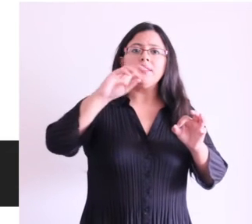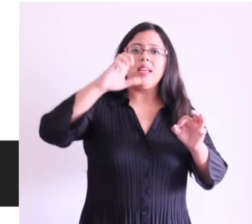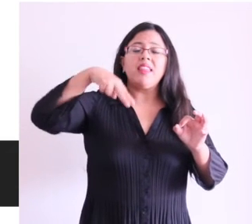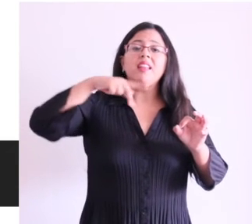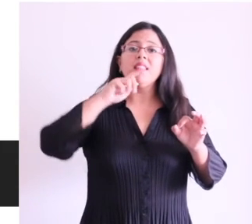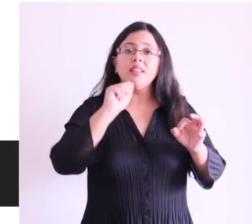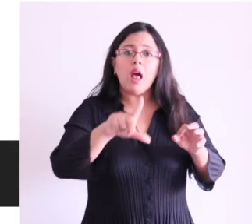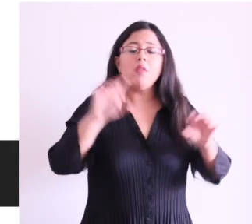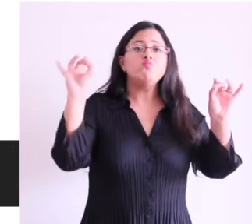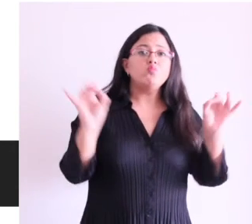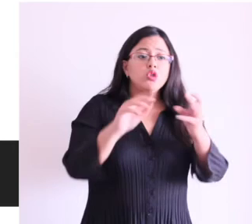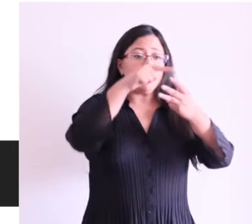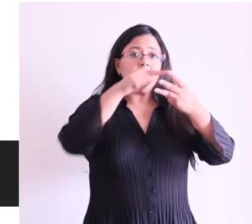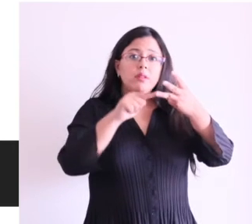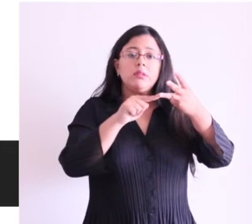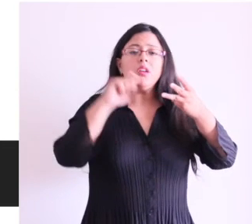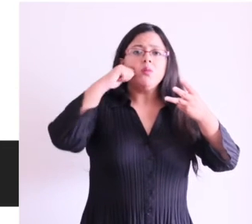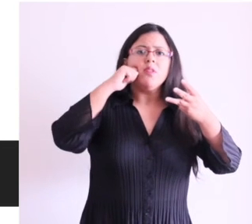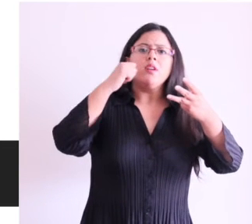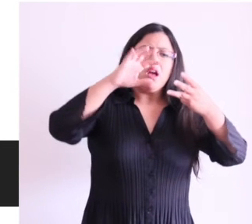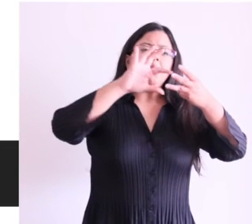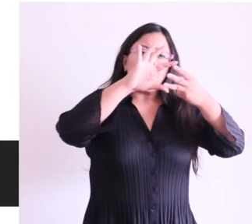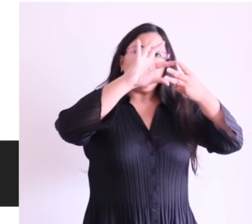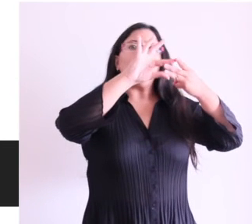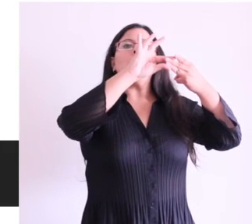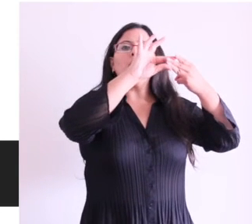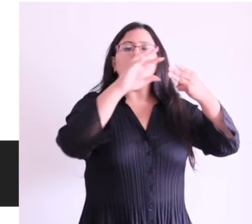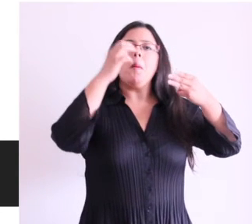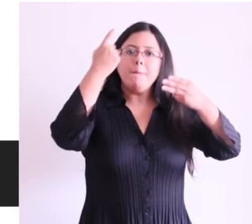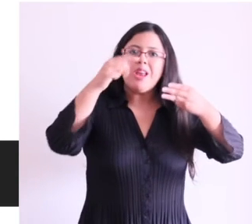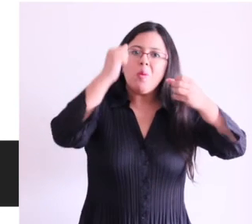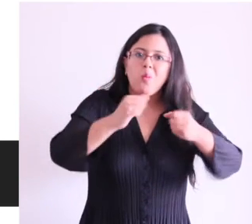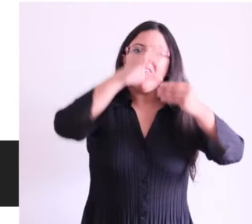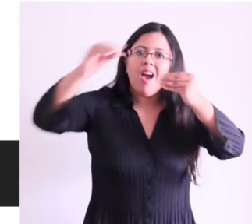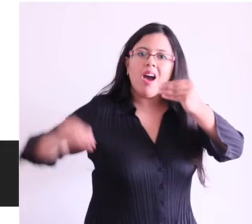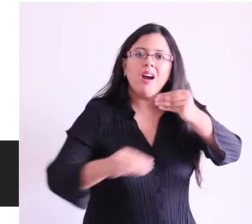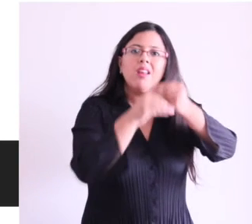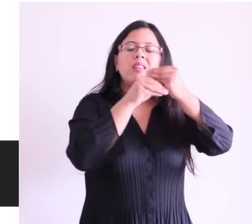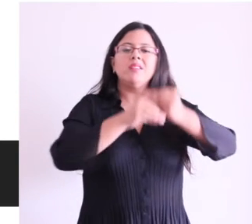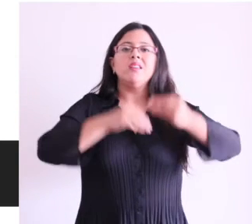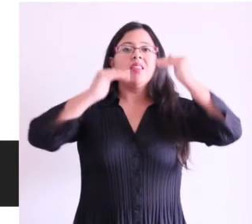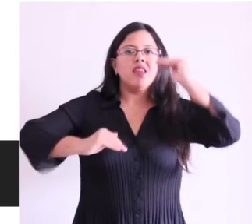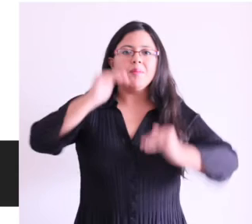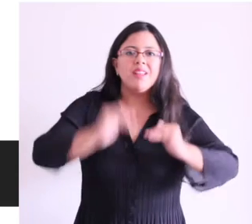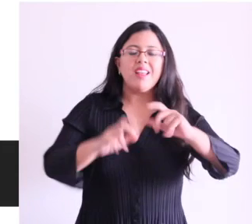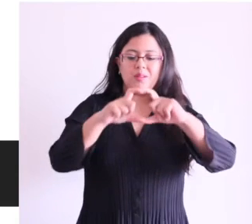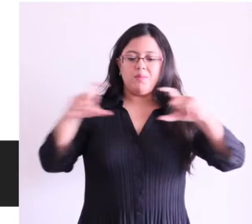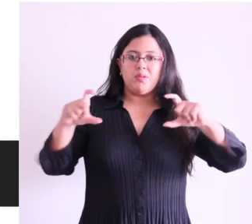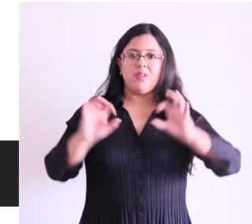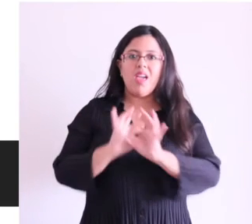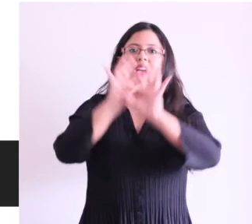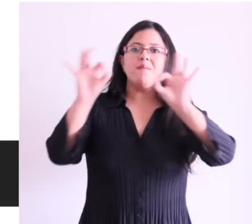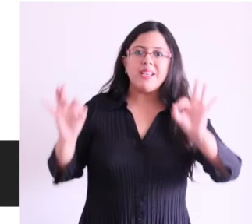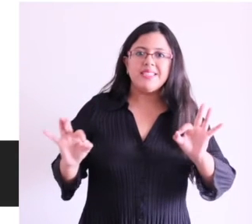aquellos que ni esencial ni naturalmente le pertenecen al acto jurídico, pero que pueden incorporarse, agregarse en virtud de una cláusula